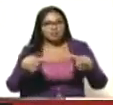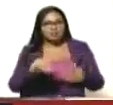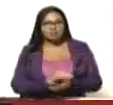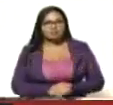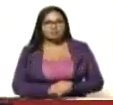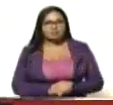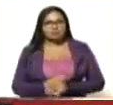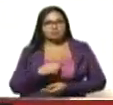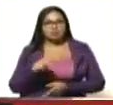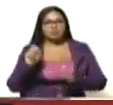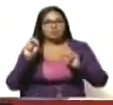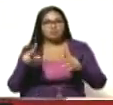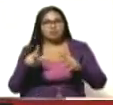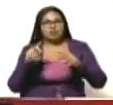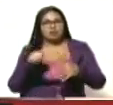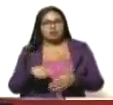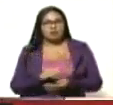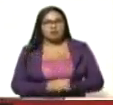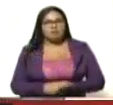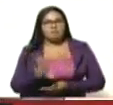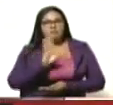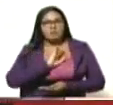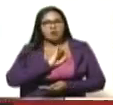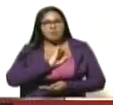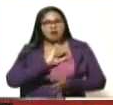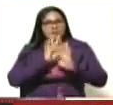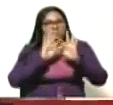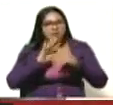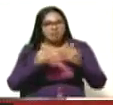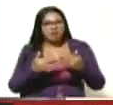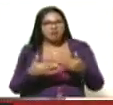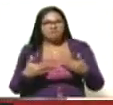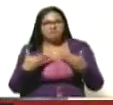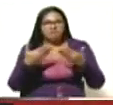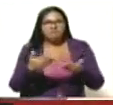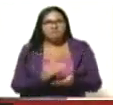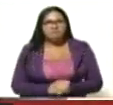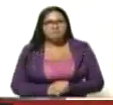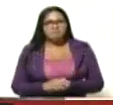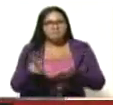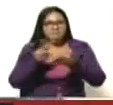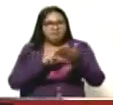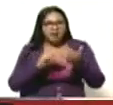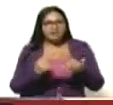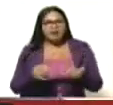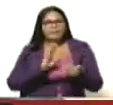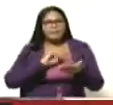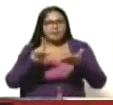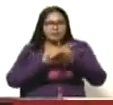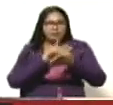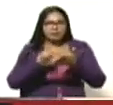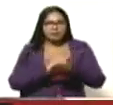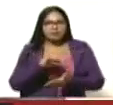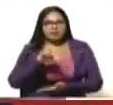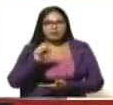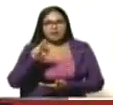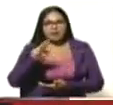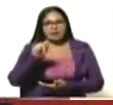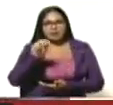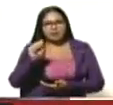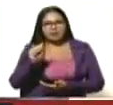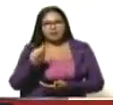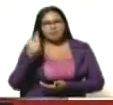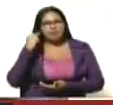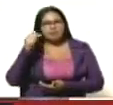En esta oportunidad, desde mi parte, yo traigo la lectura de un libro que se titula Carta de las Mujeres de este